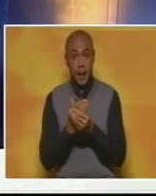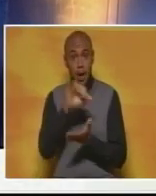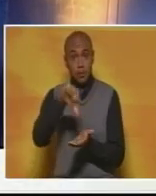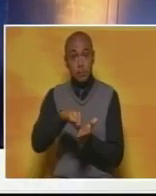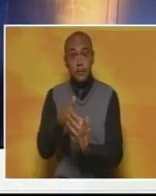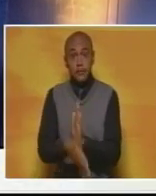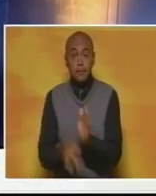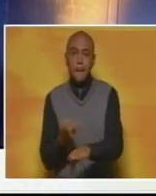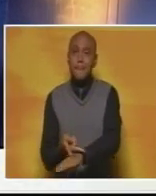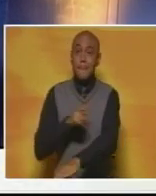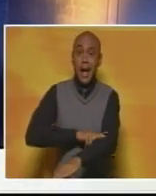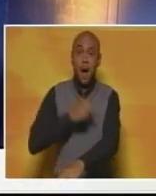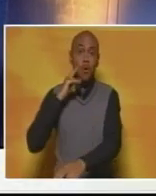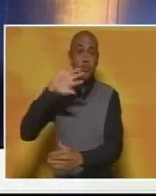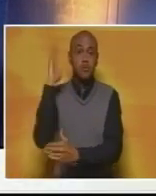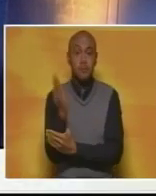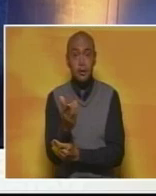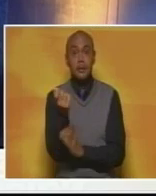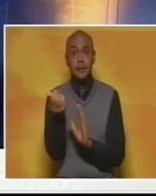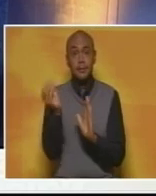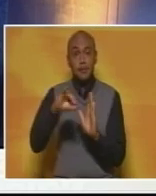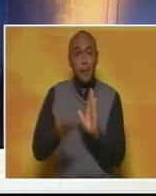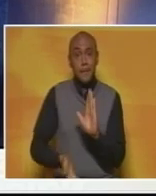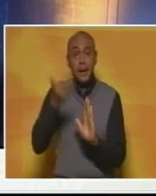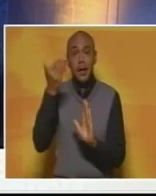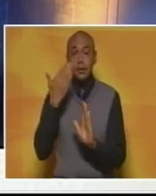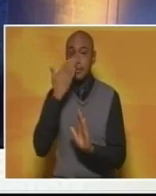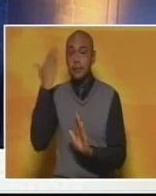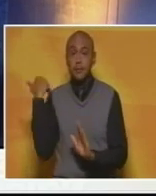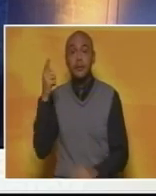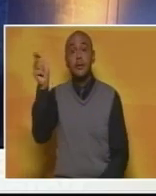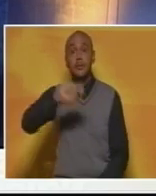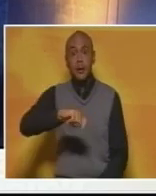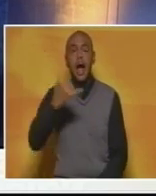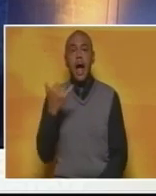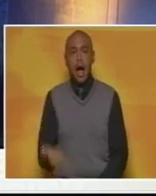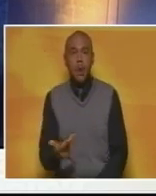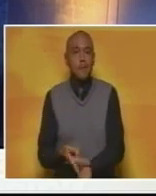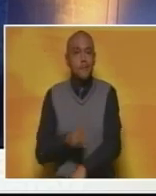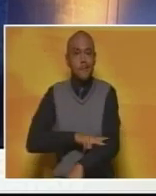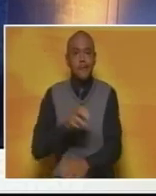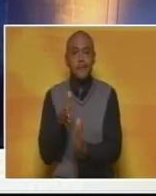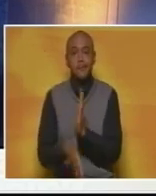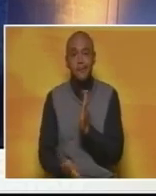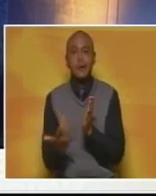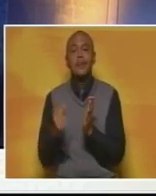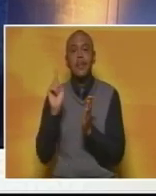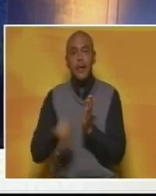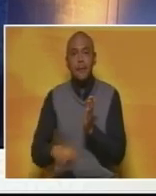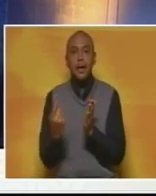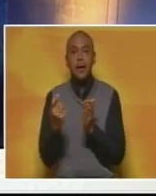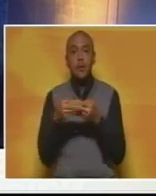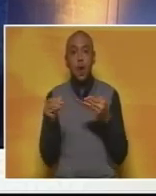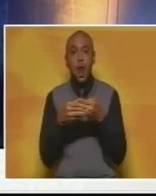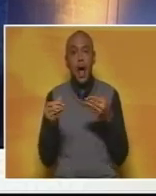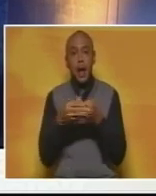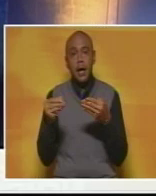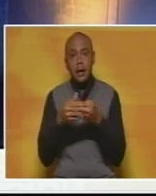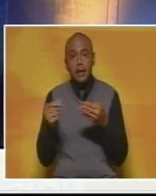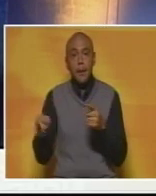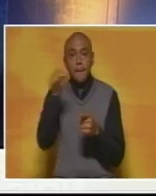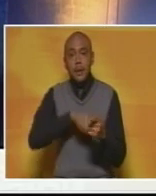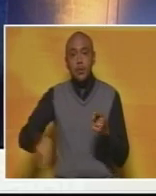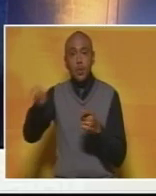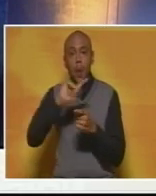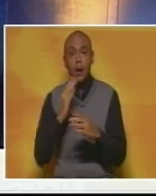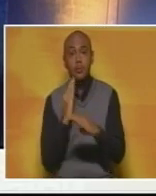restricciones cambiarias más severas a las que comenzó a aplicar el mes pasado e impondrá un nuevo límite a la compra mensual de dólares. Estas medidas